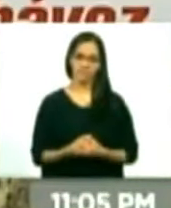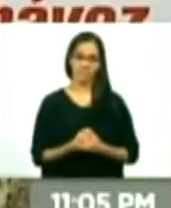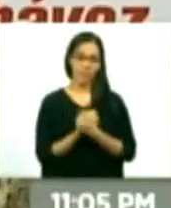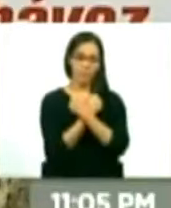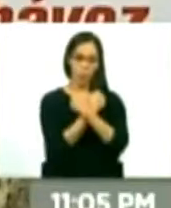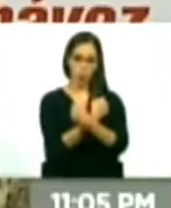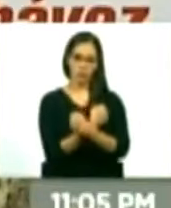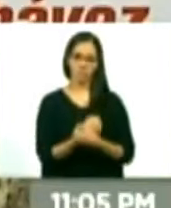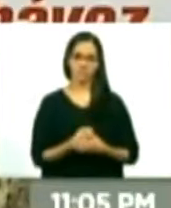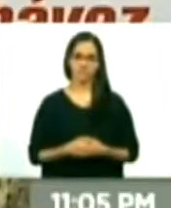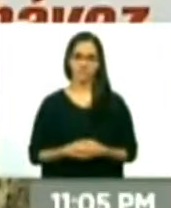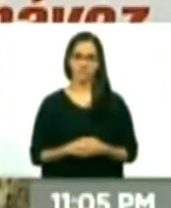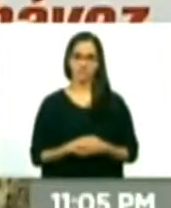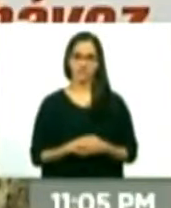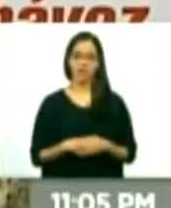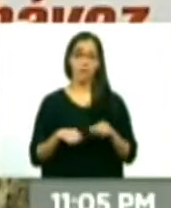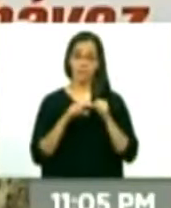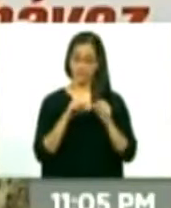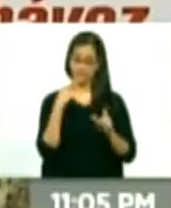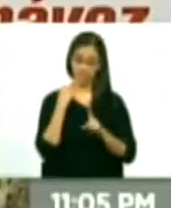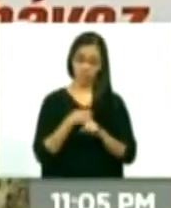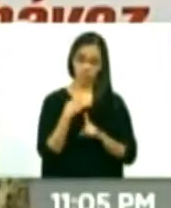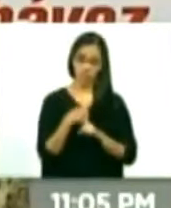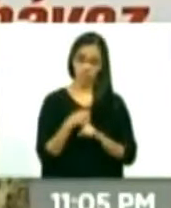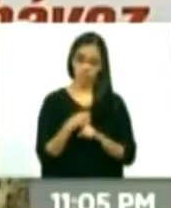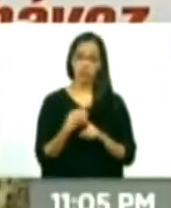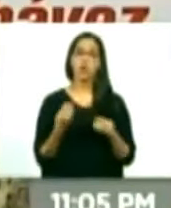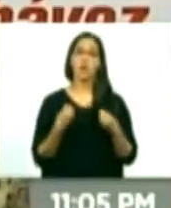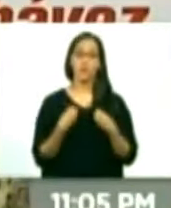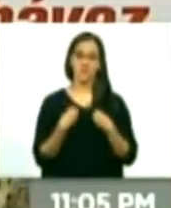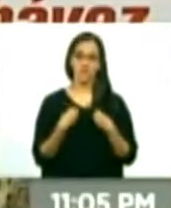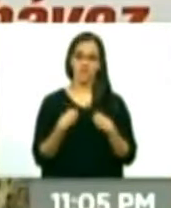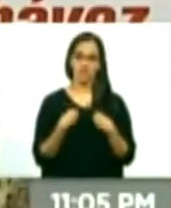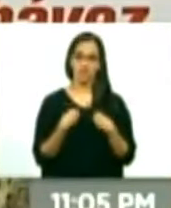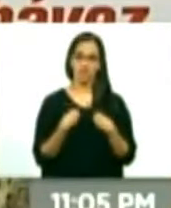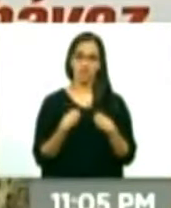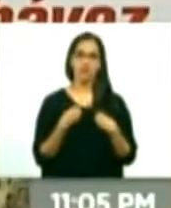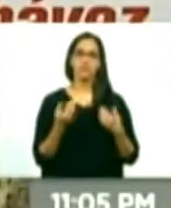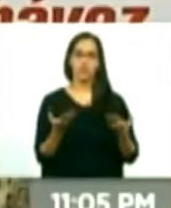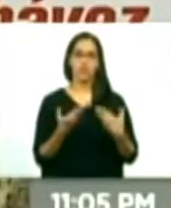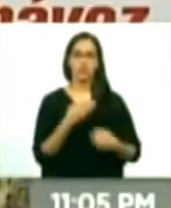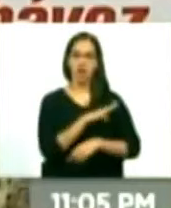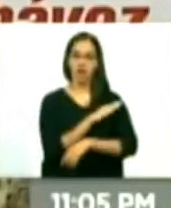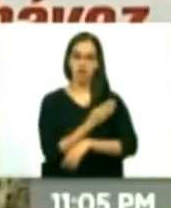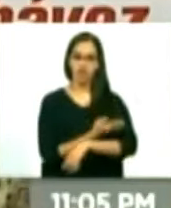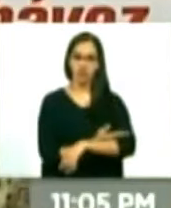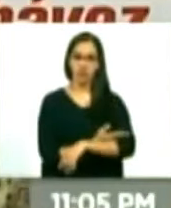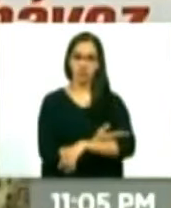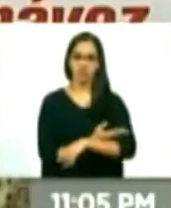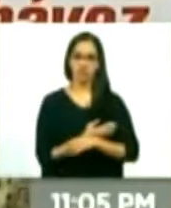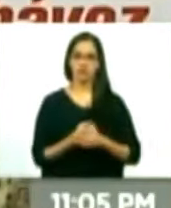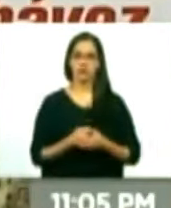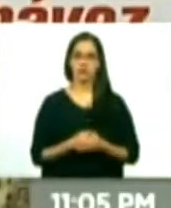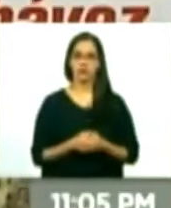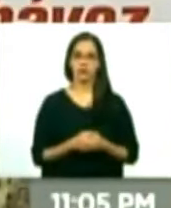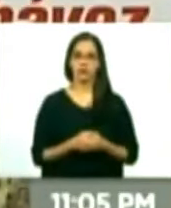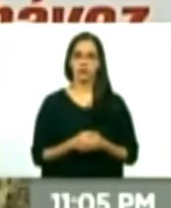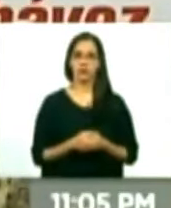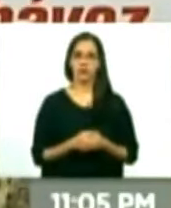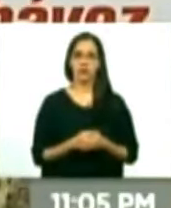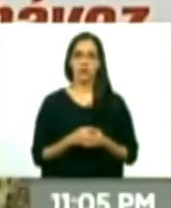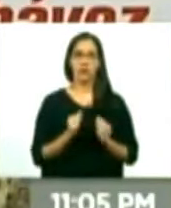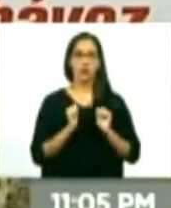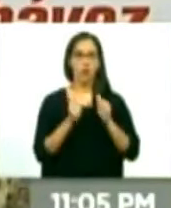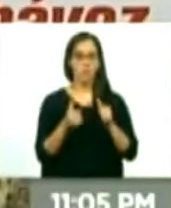de amor, para seguir luchando. Y lo hemos vivido. Y eso nos da fuerza. Yo, cuando comencé a